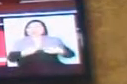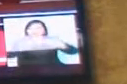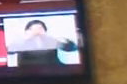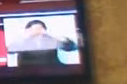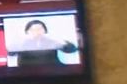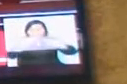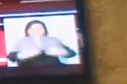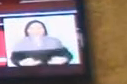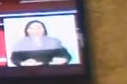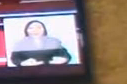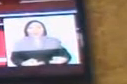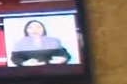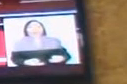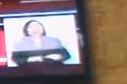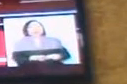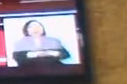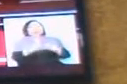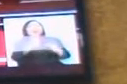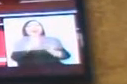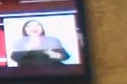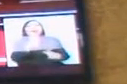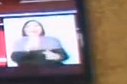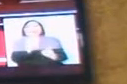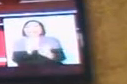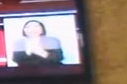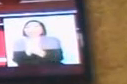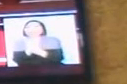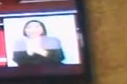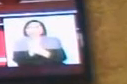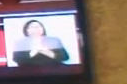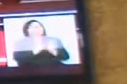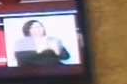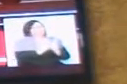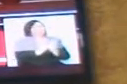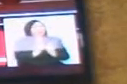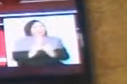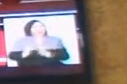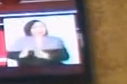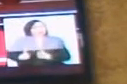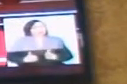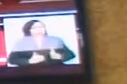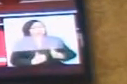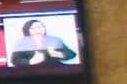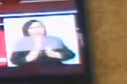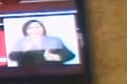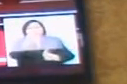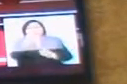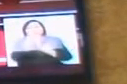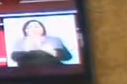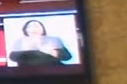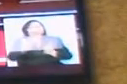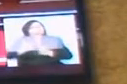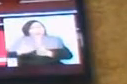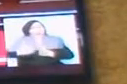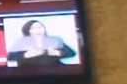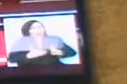firmeza, la apertura al diálogo y la determinación para conducir al país por el camino